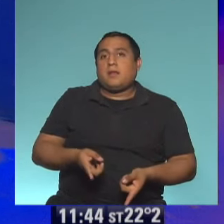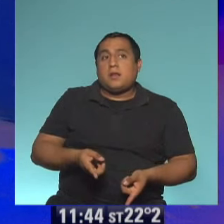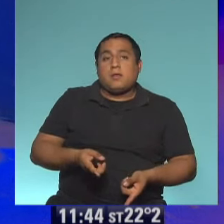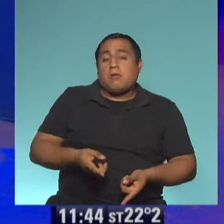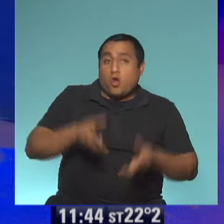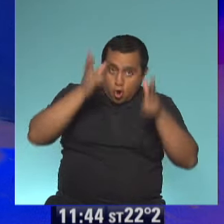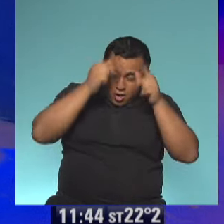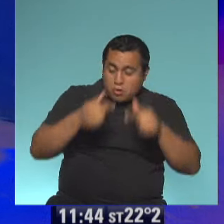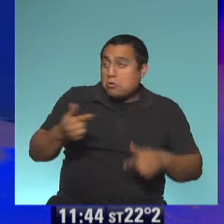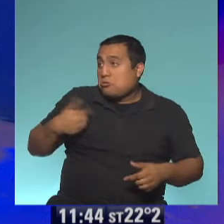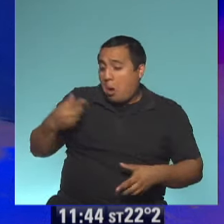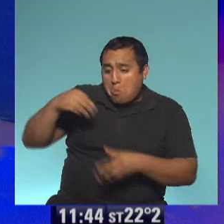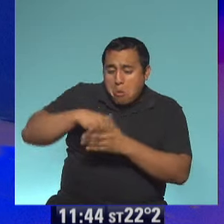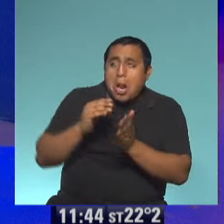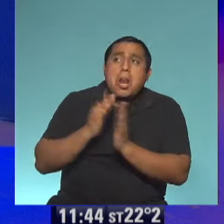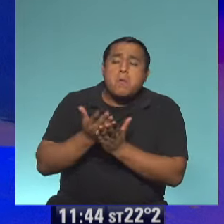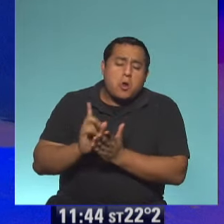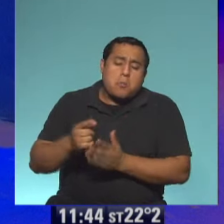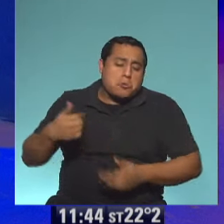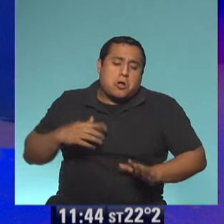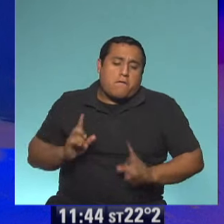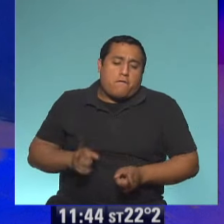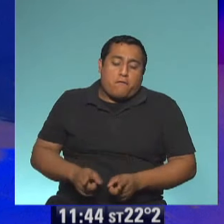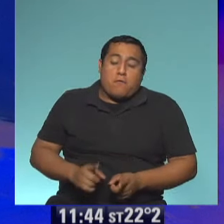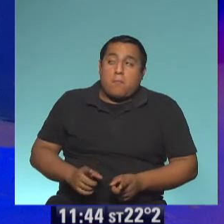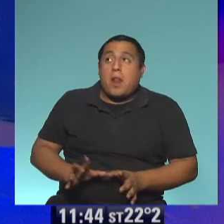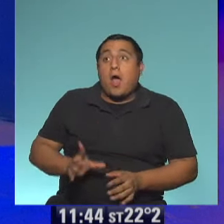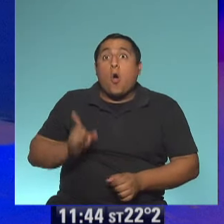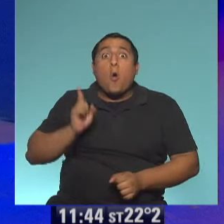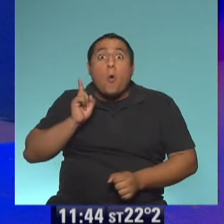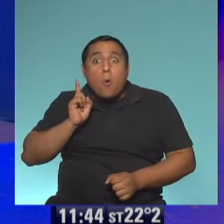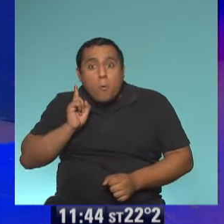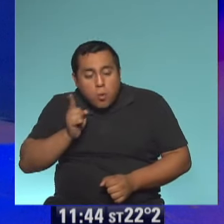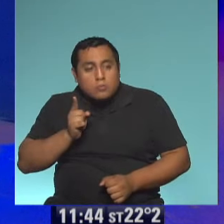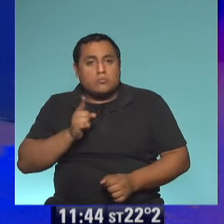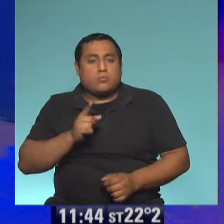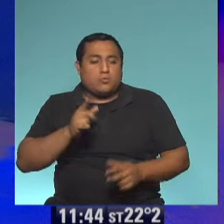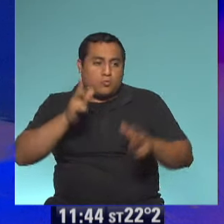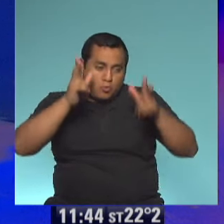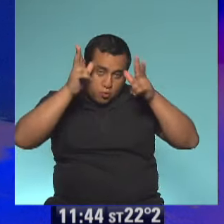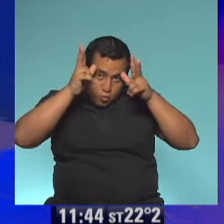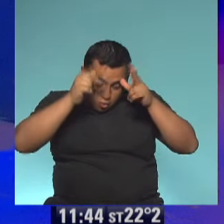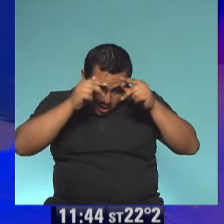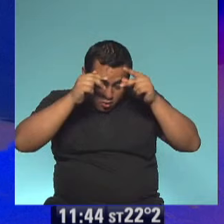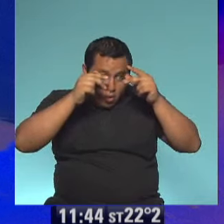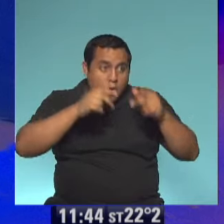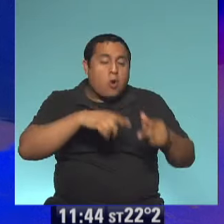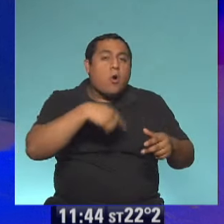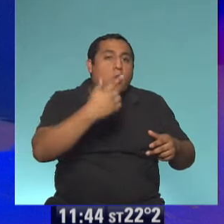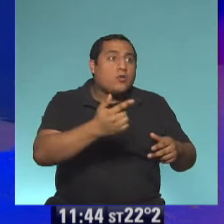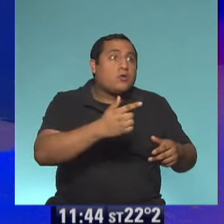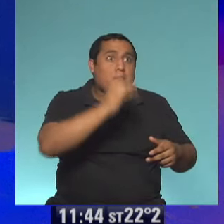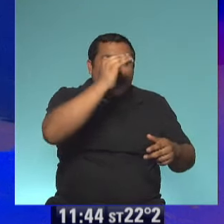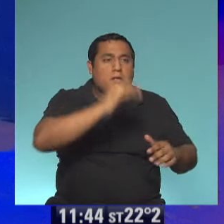libro. Por eso me quedo tal como soy. Pero tú y el conejo se van haciendo grandes a medida que pasamos de un libro a otro.